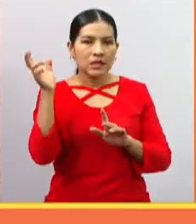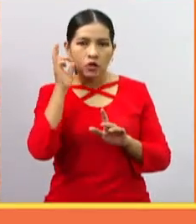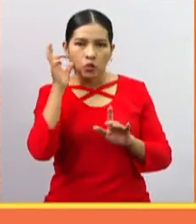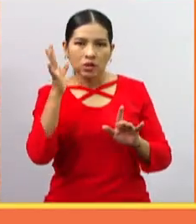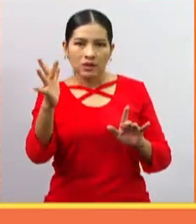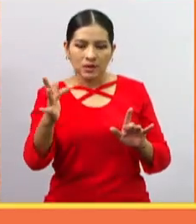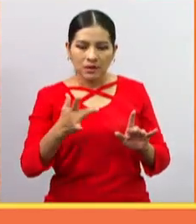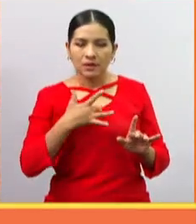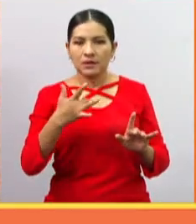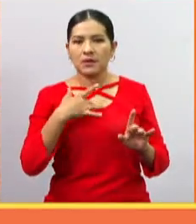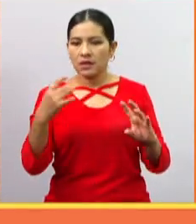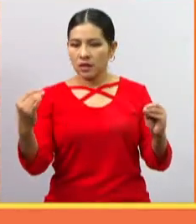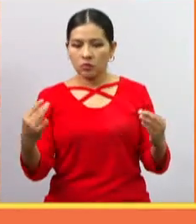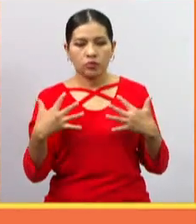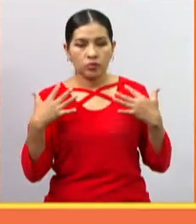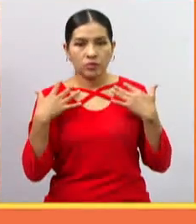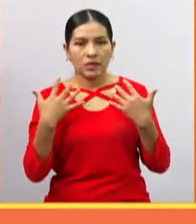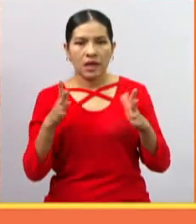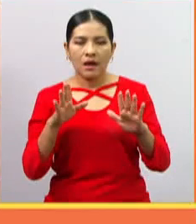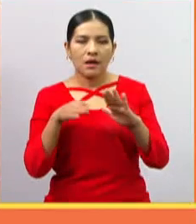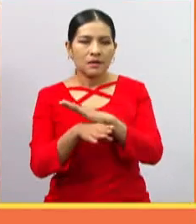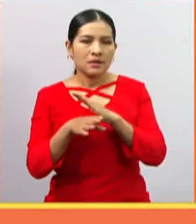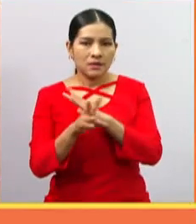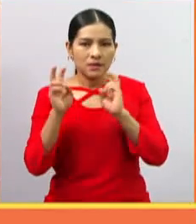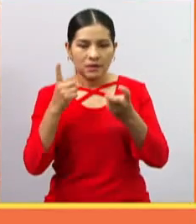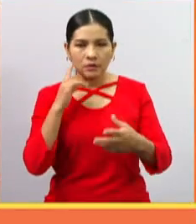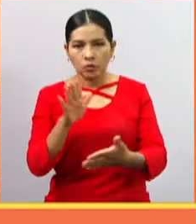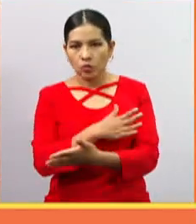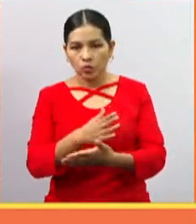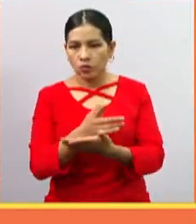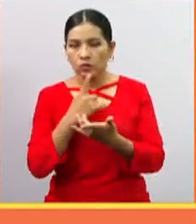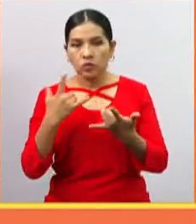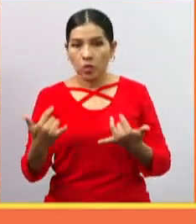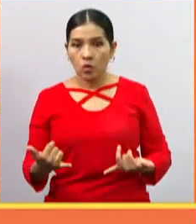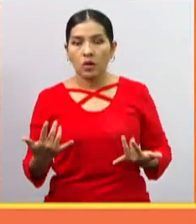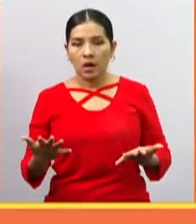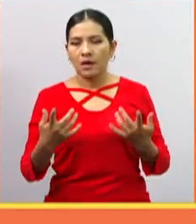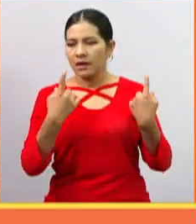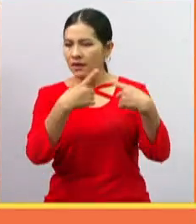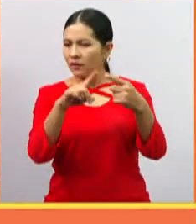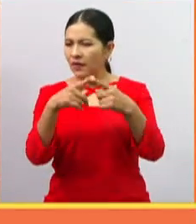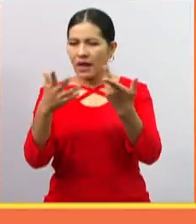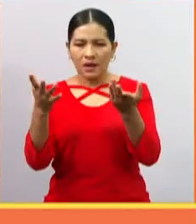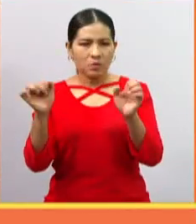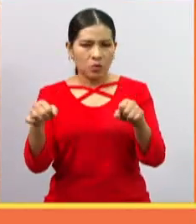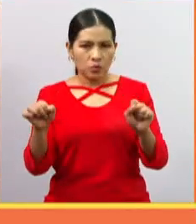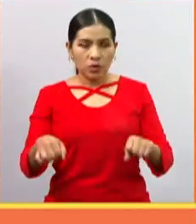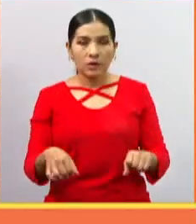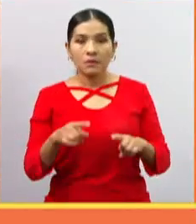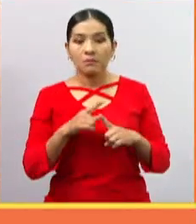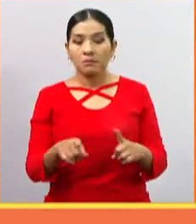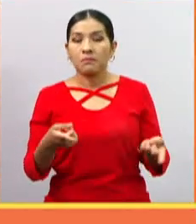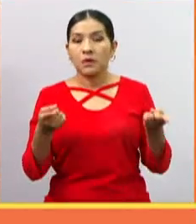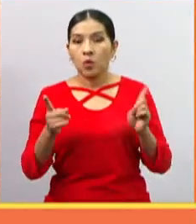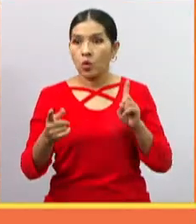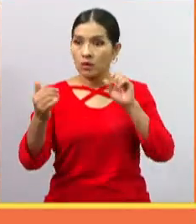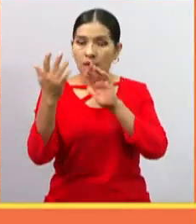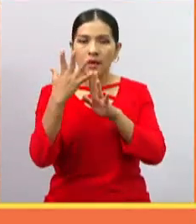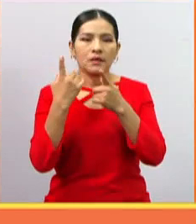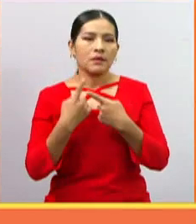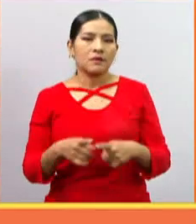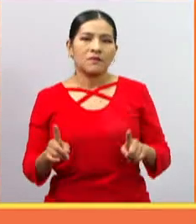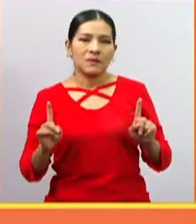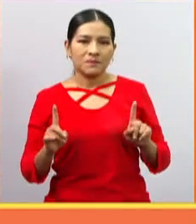de acceso a la música hoy día están por muchas vías, ¿no?